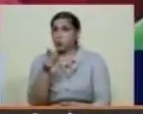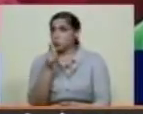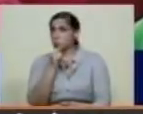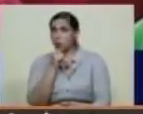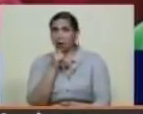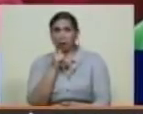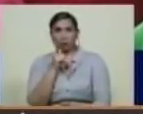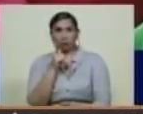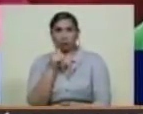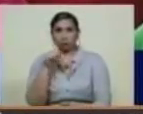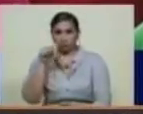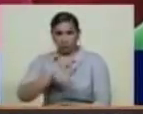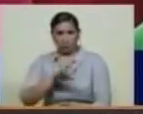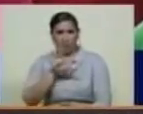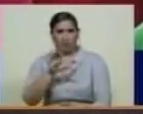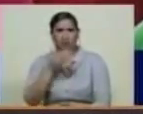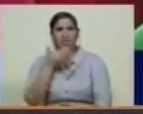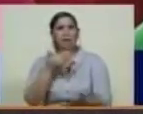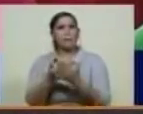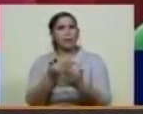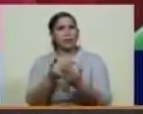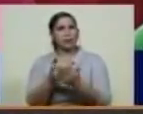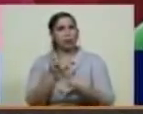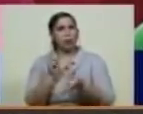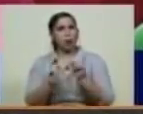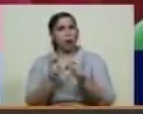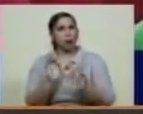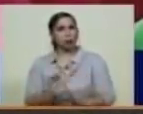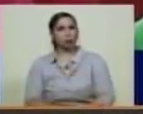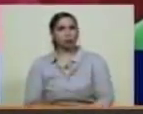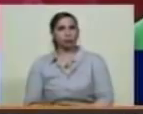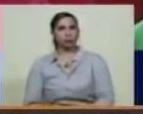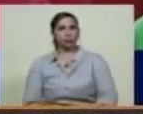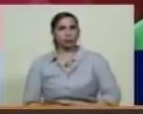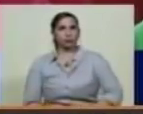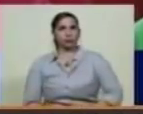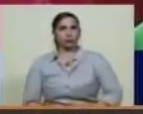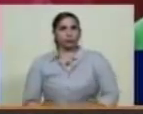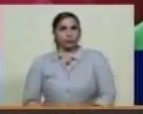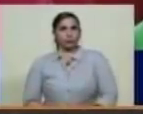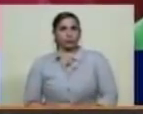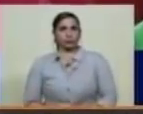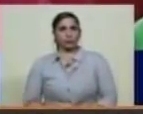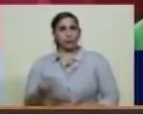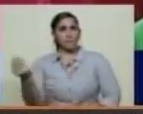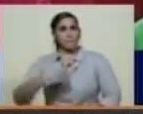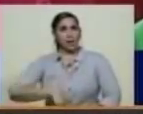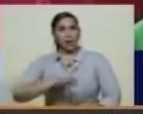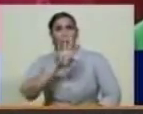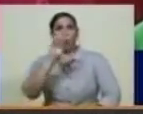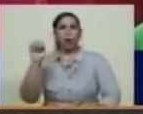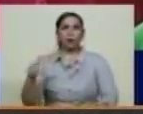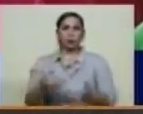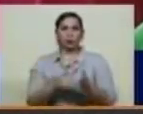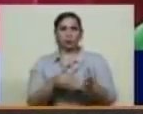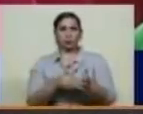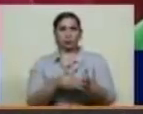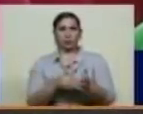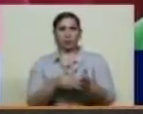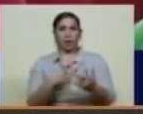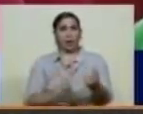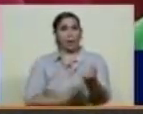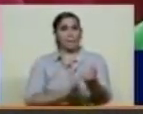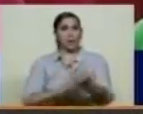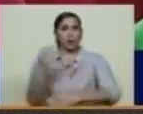algo? ¡No! No. Presidente Duque, aquí hay más de 400.000 hermanos colombianos que se le ha